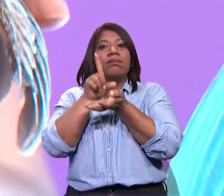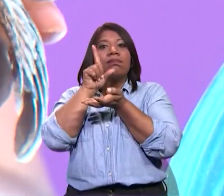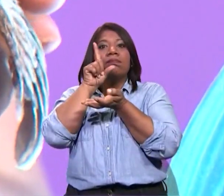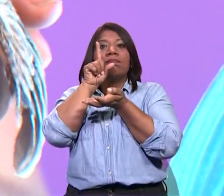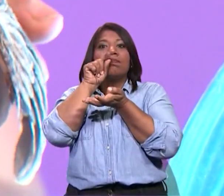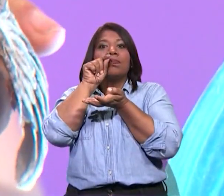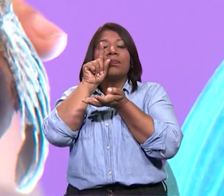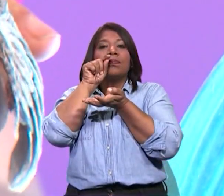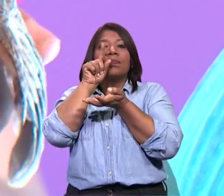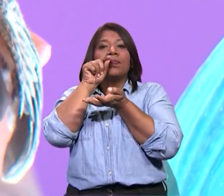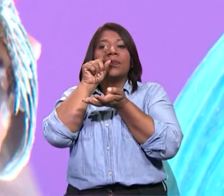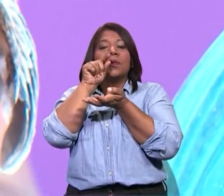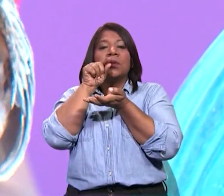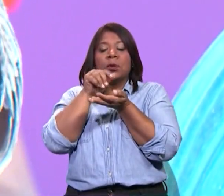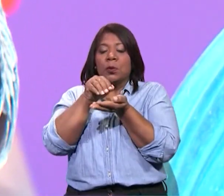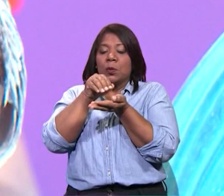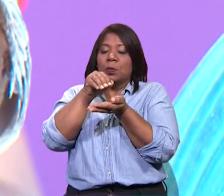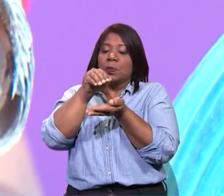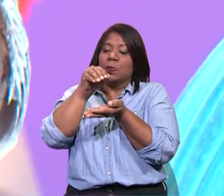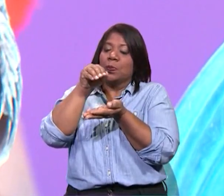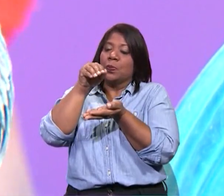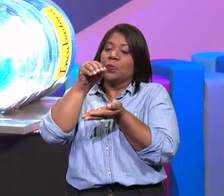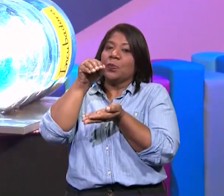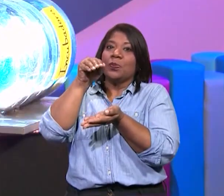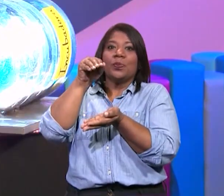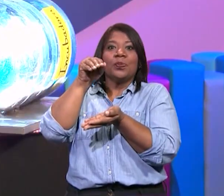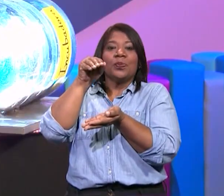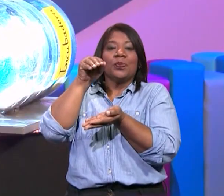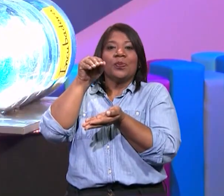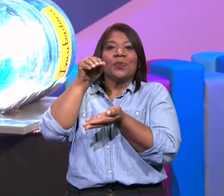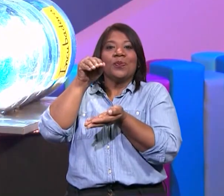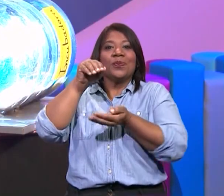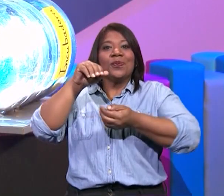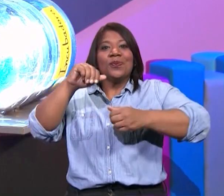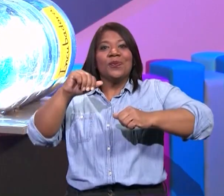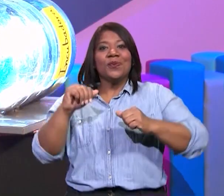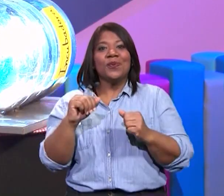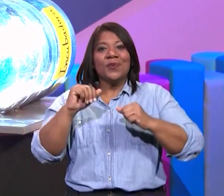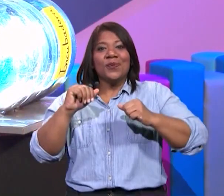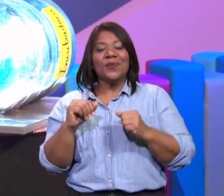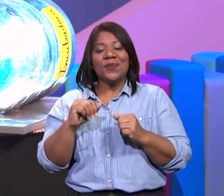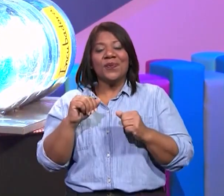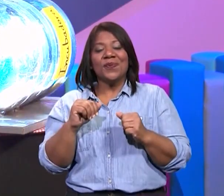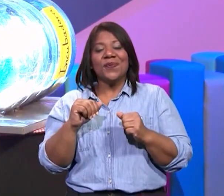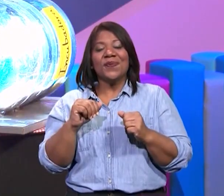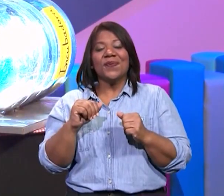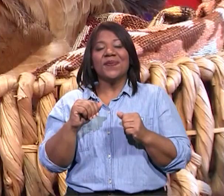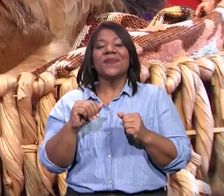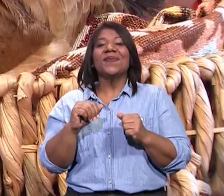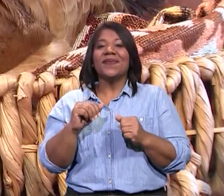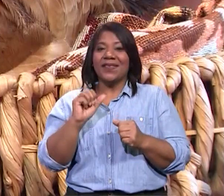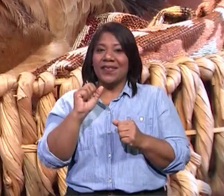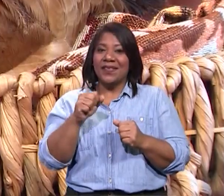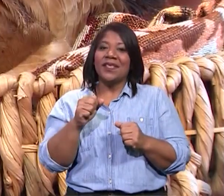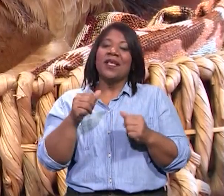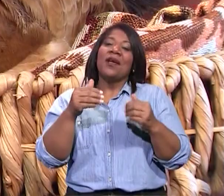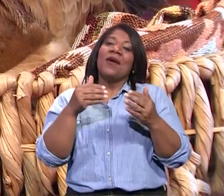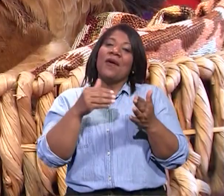en un pollo juvenil. Y por último entonces en gallina o gallo. Y el ciclo se